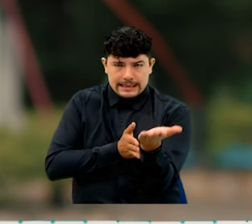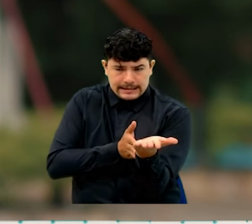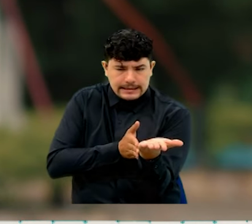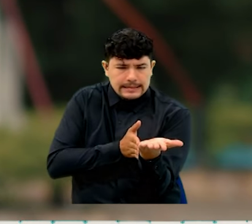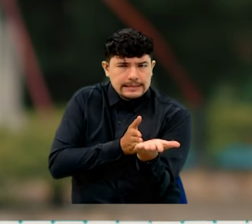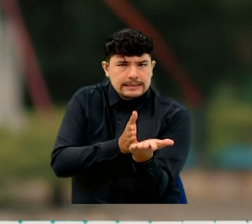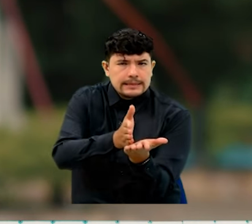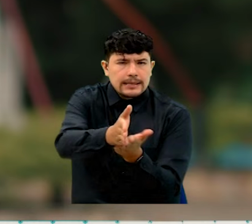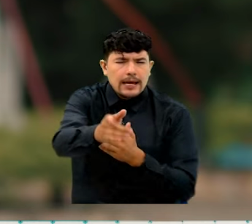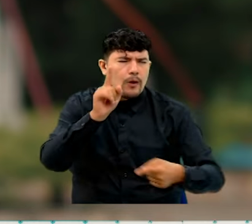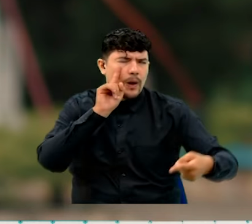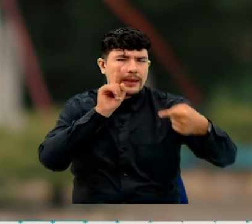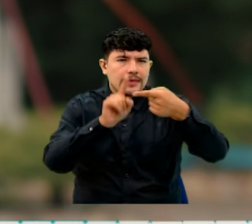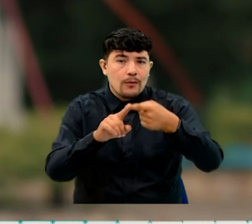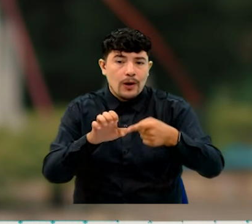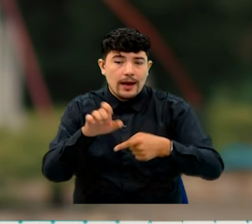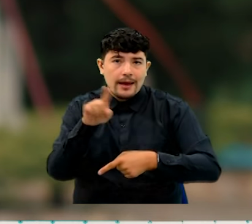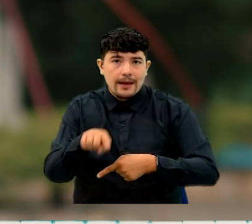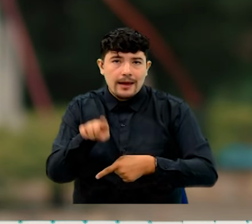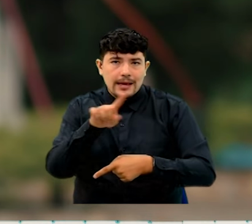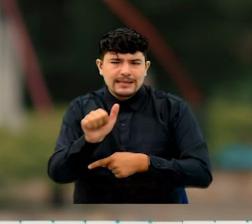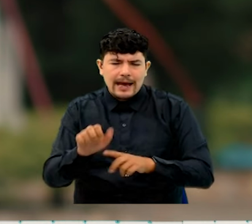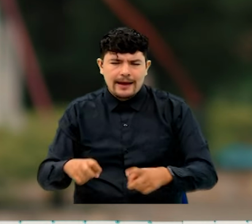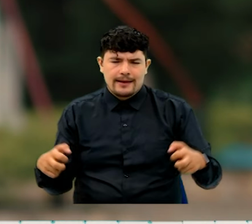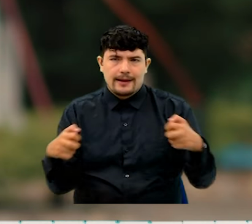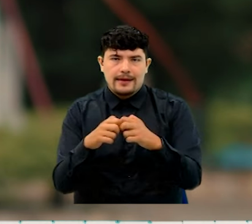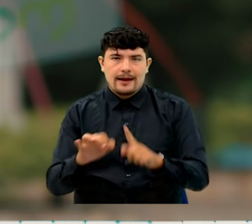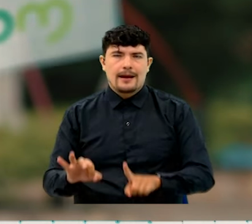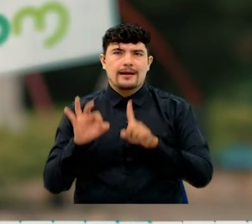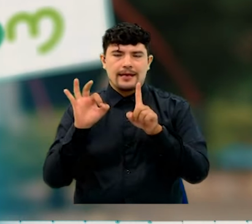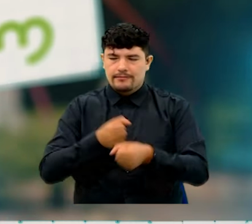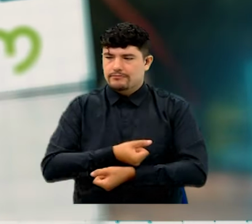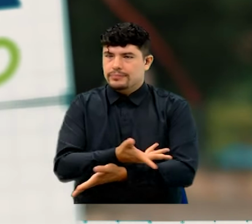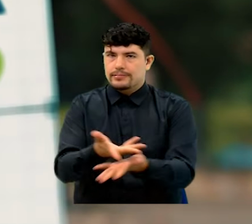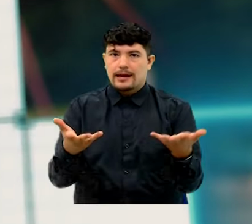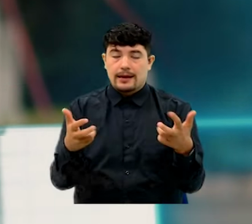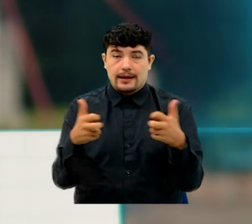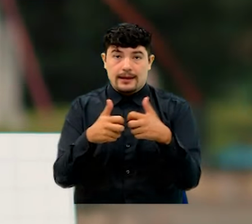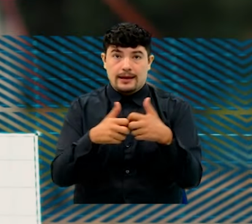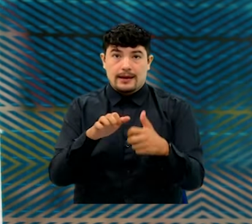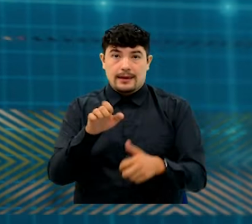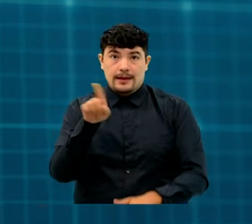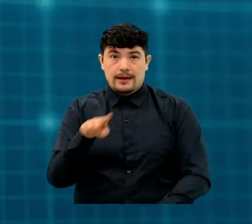energía de calidad. Somos energía que transforma. Thank you.